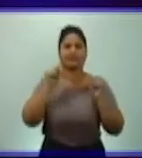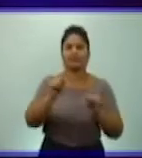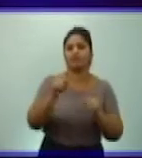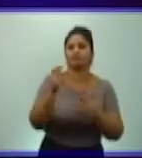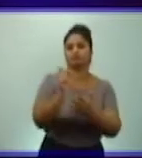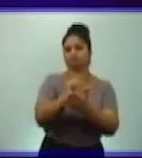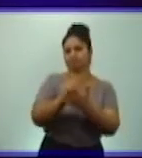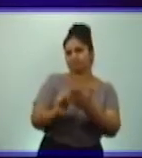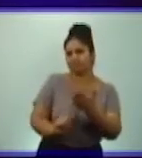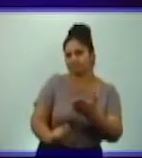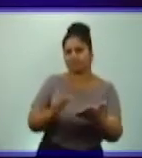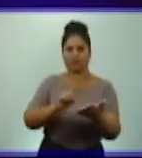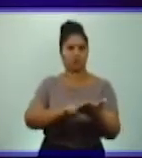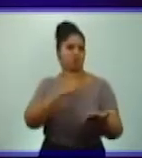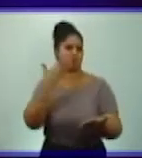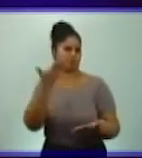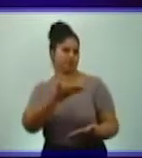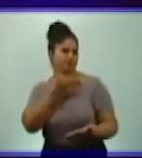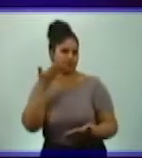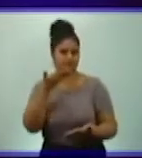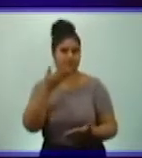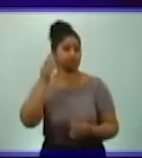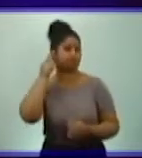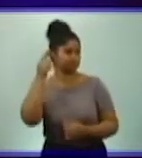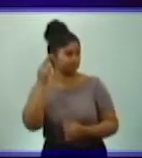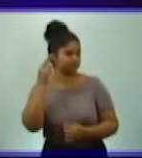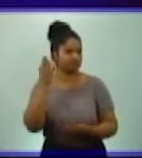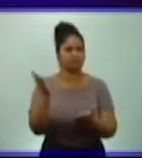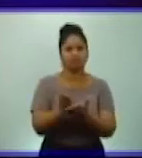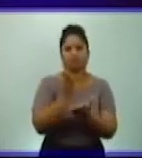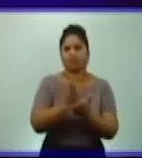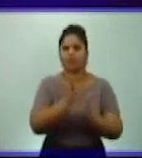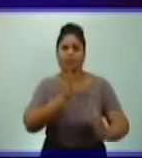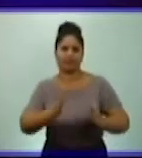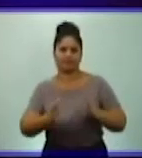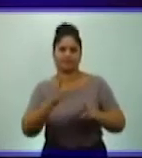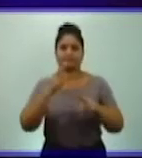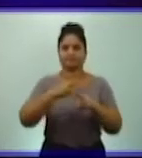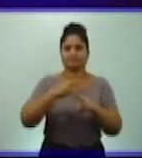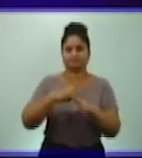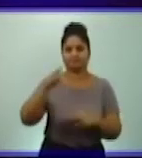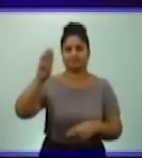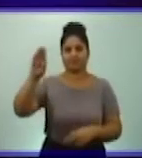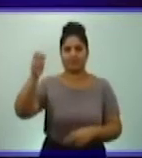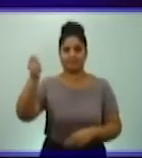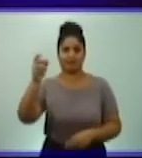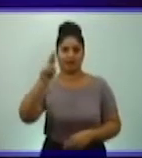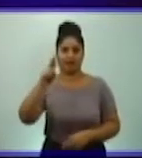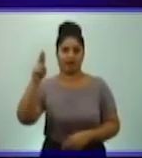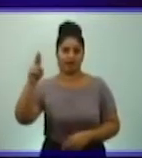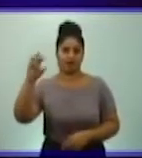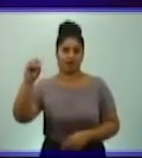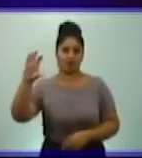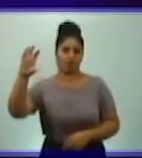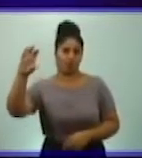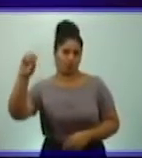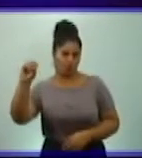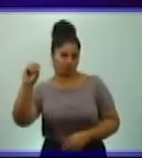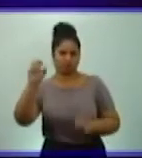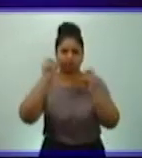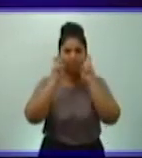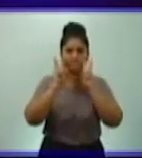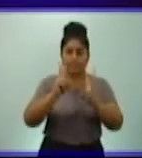barroco fundamentalmente al amor. Su vida fue un camino de mucho